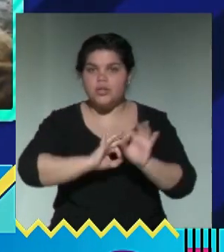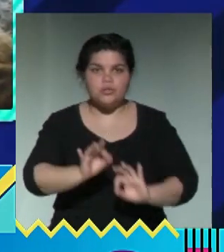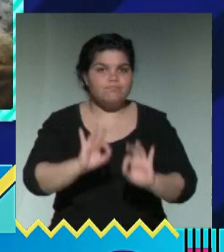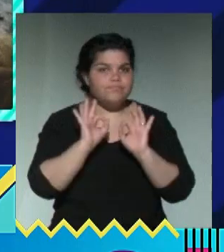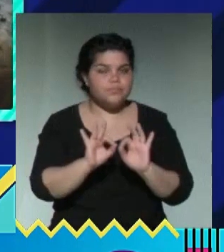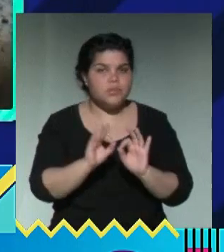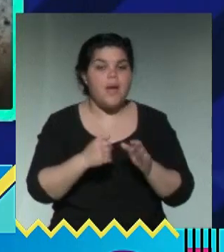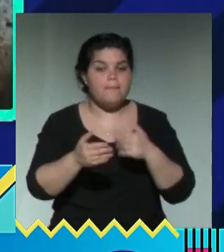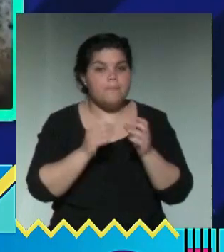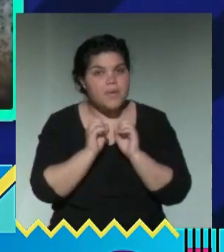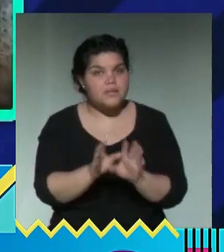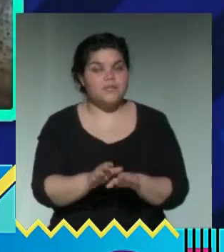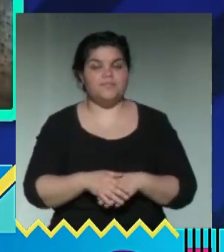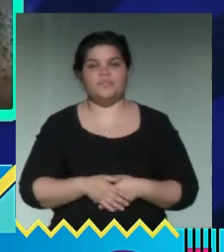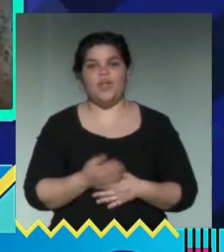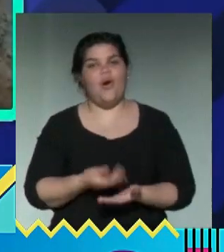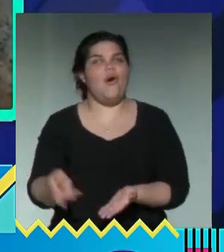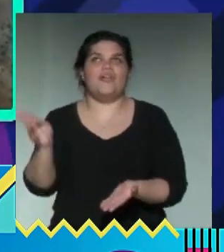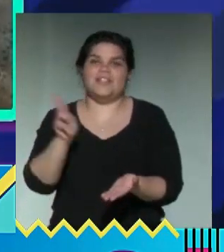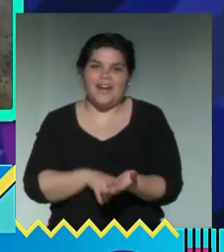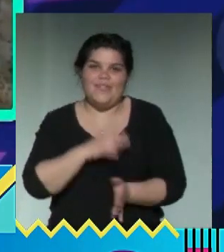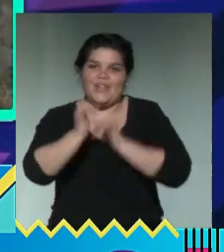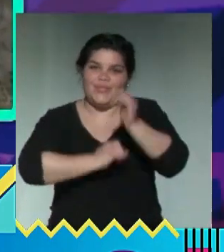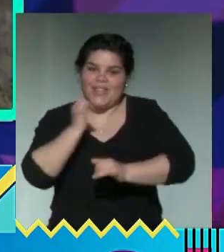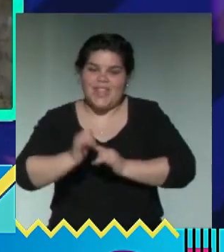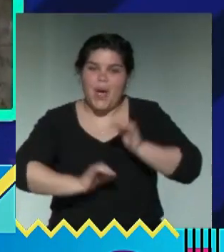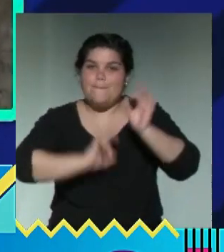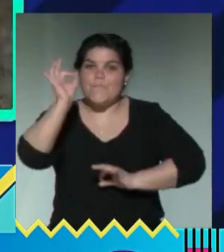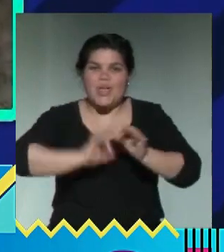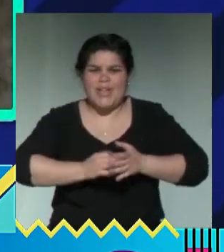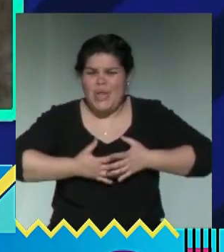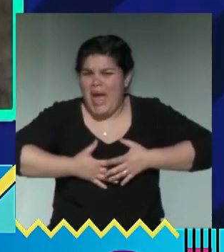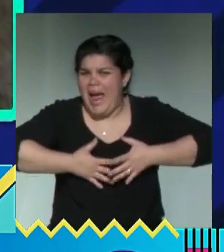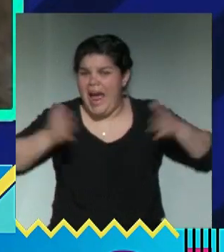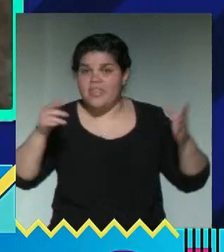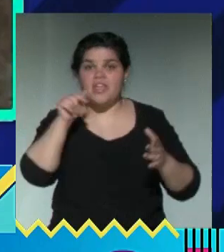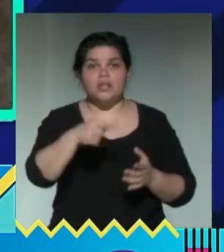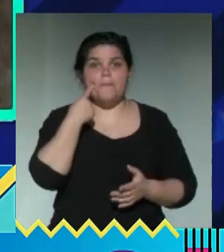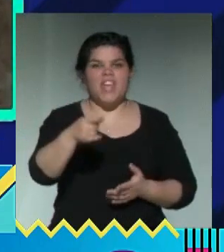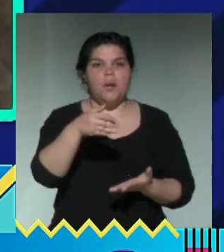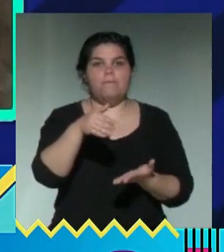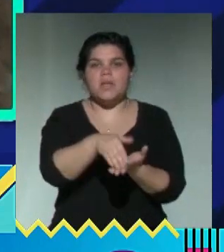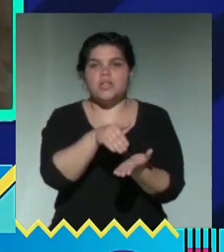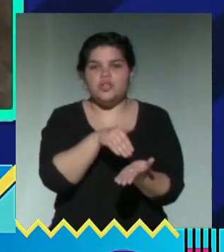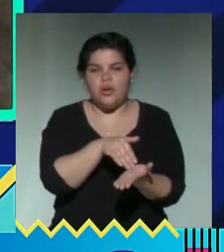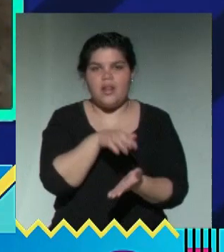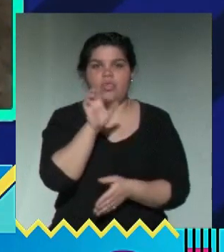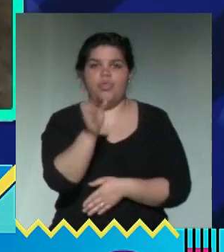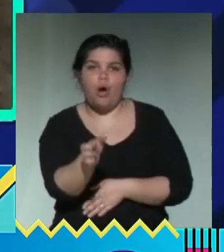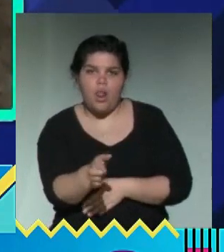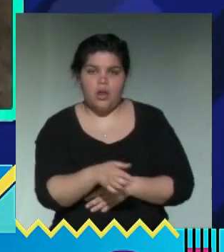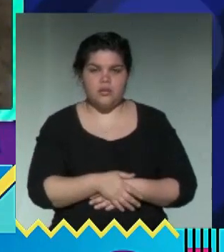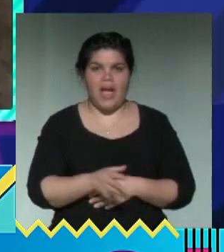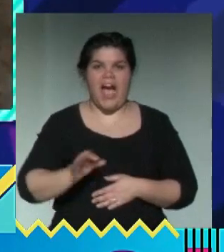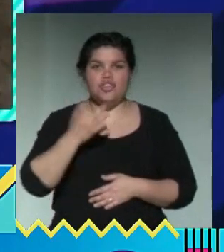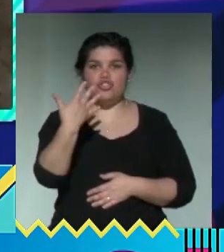construir. De vuelta, estamos hablando de otra magnitud de proyecto. Ese solo proyecto son más de $1.000 millones de inversión. Va a llevar 5